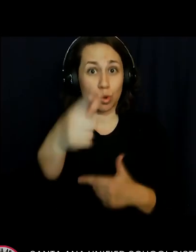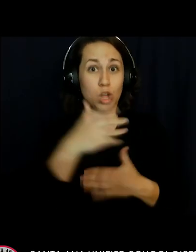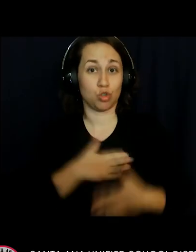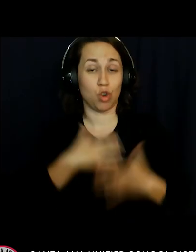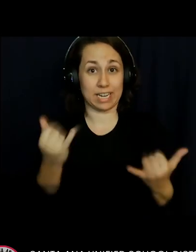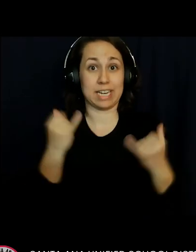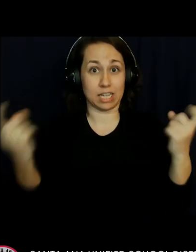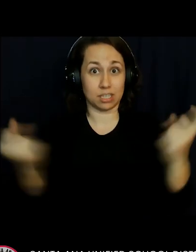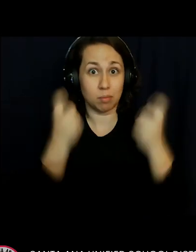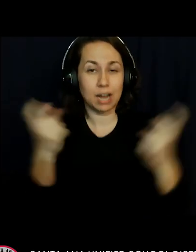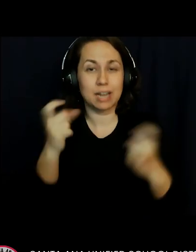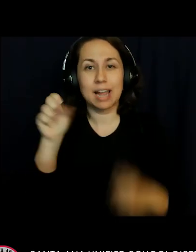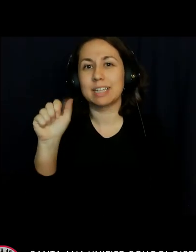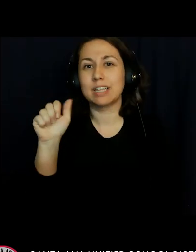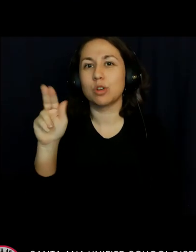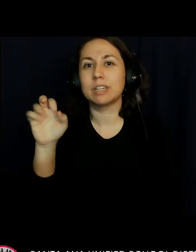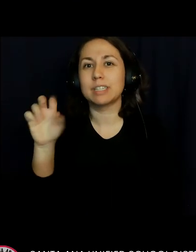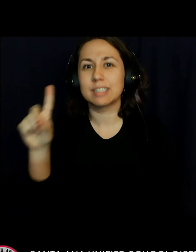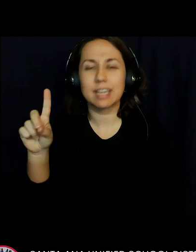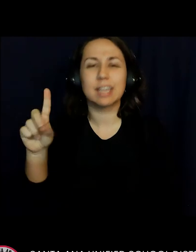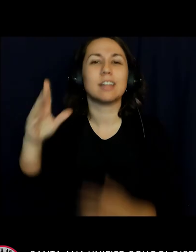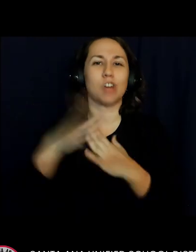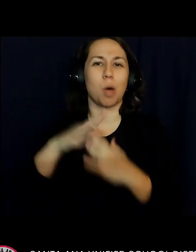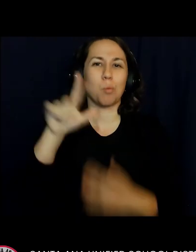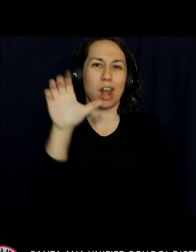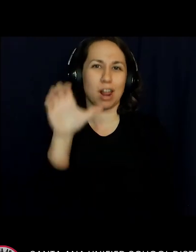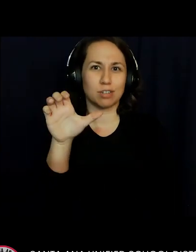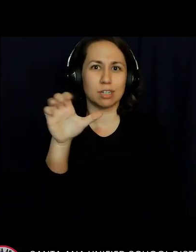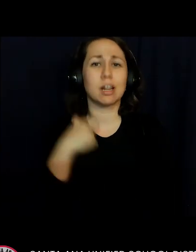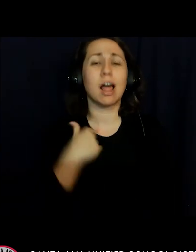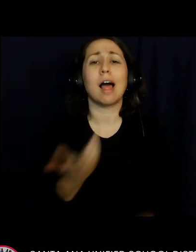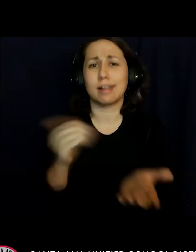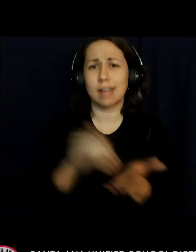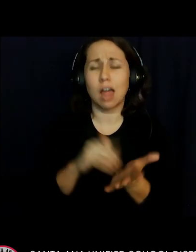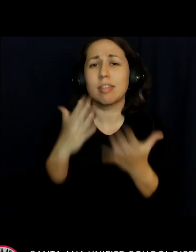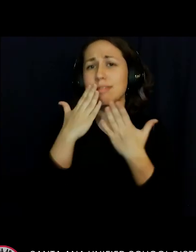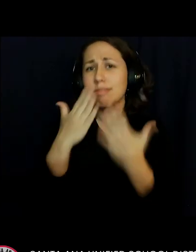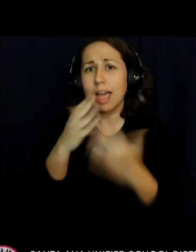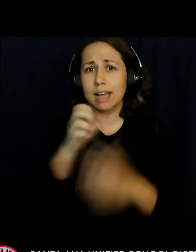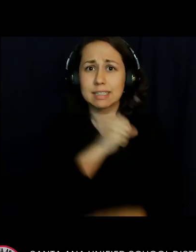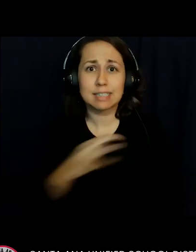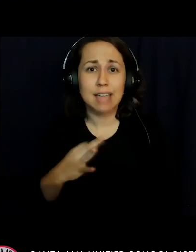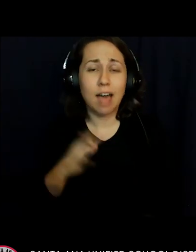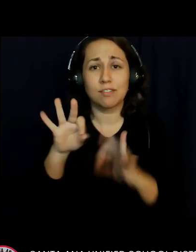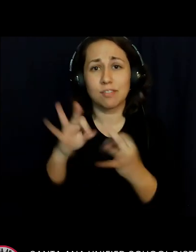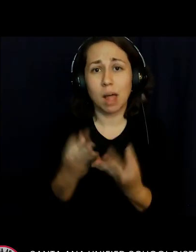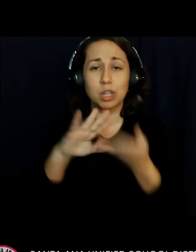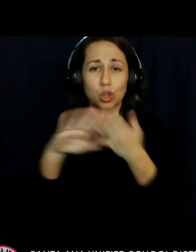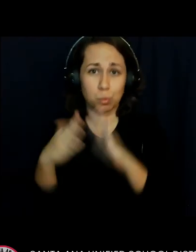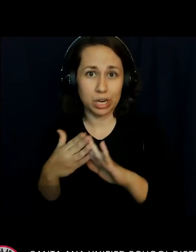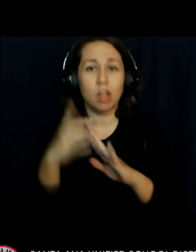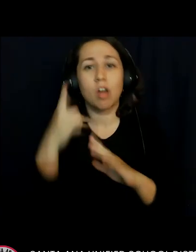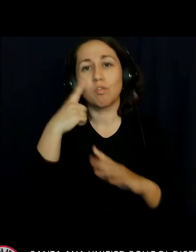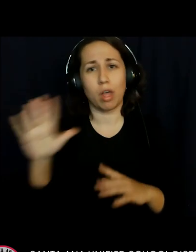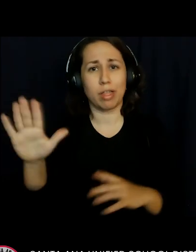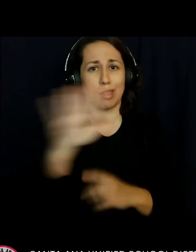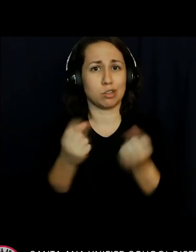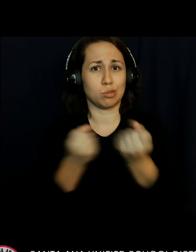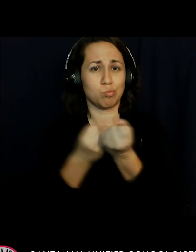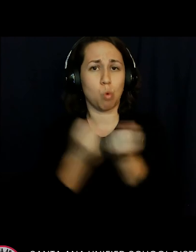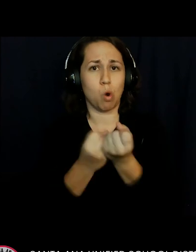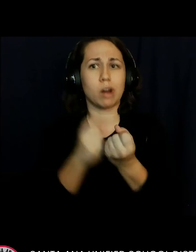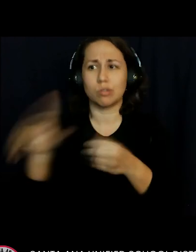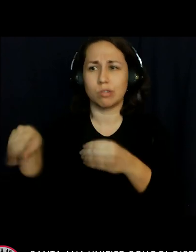Esperamos que hayan disfrutado la celebración de hoy de los 100 mejores del Distrito Escolar de Santa Ana. Una vez más, gracias al personal, familias